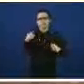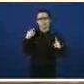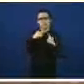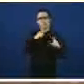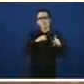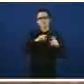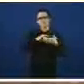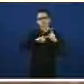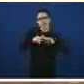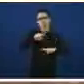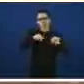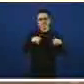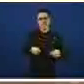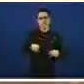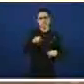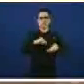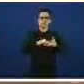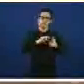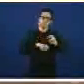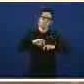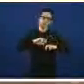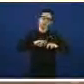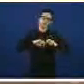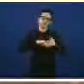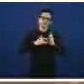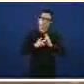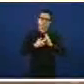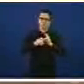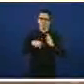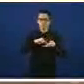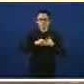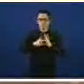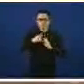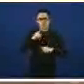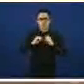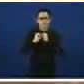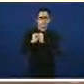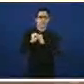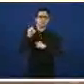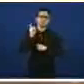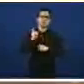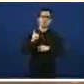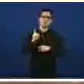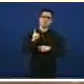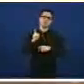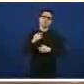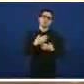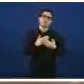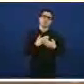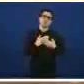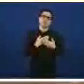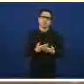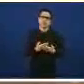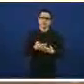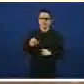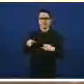frente ao que digan Estamos ante un problema Político E a solución Depende Única e exclusivamente Da vontade Que teña Neste momento